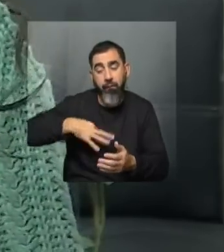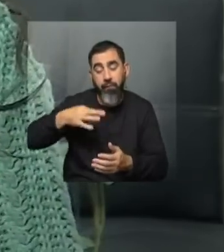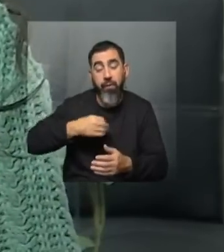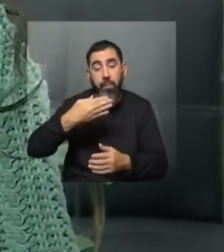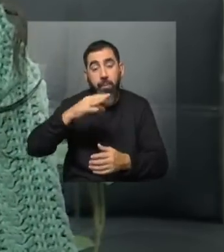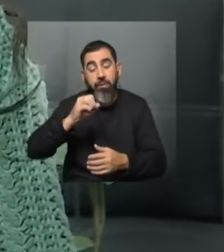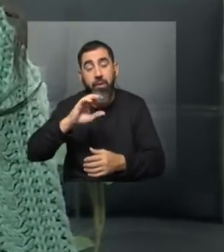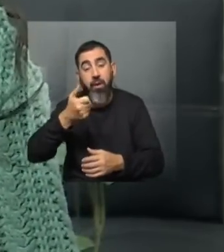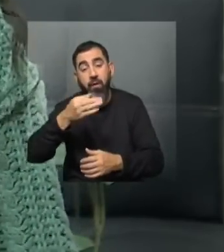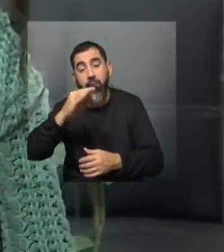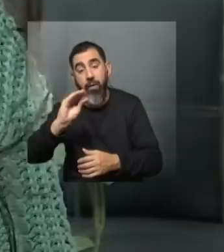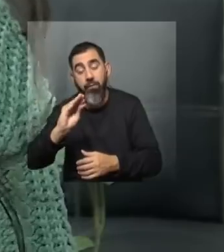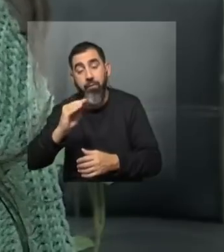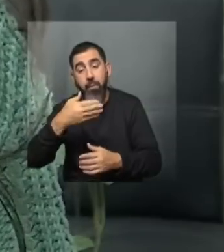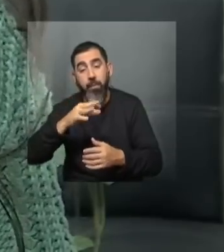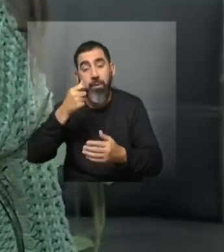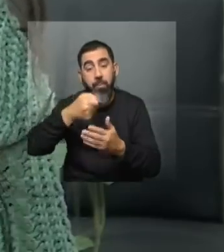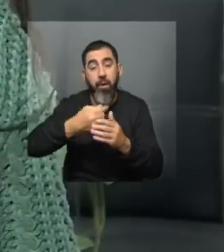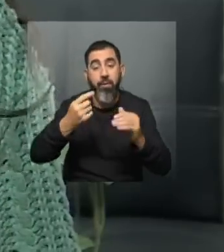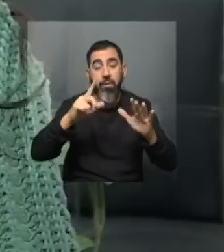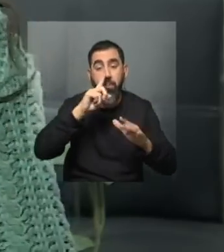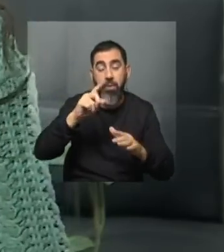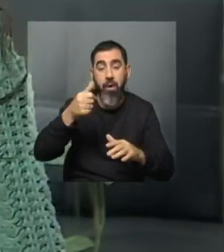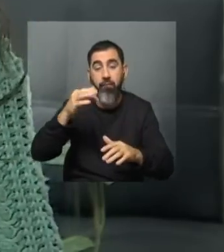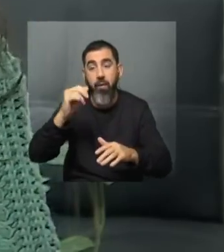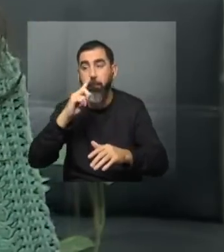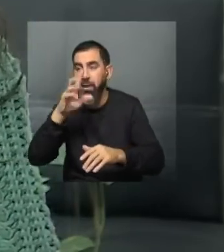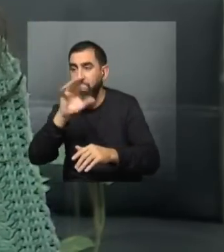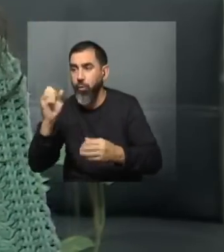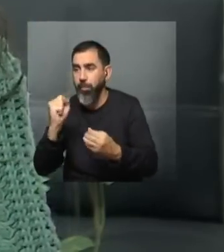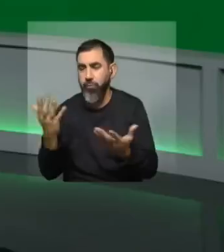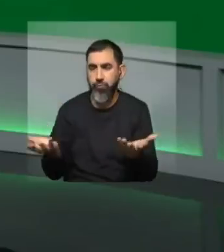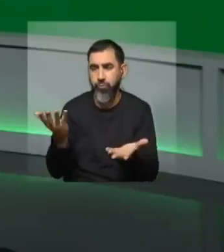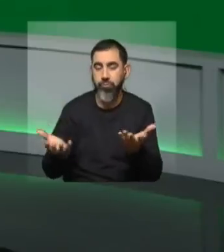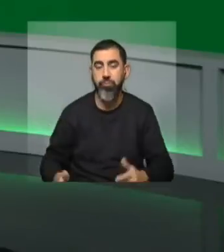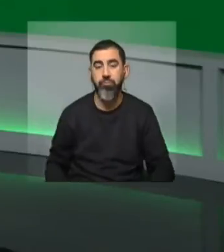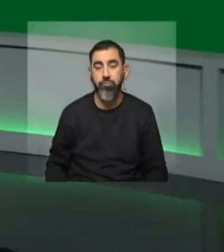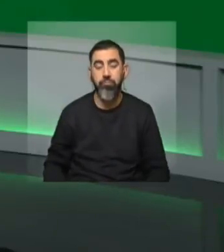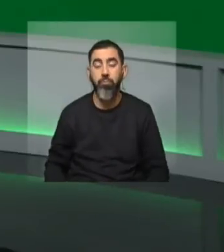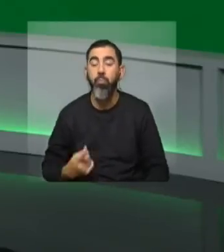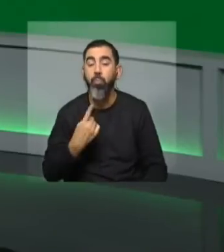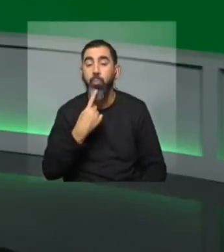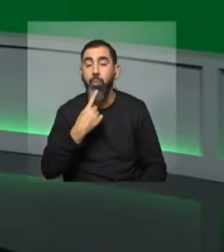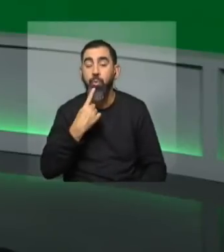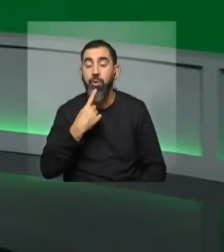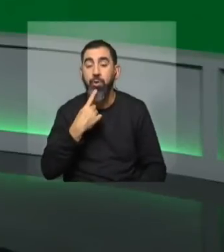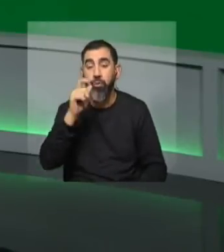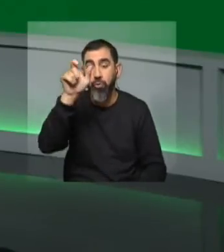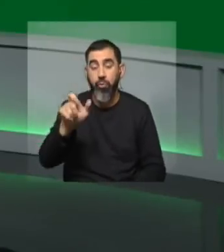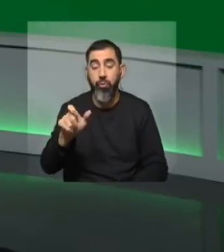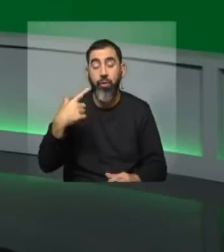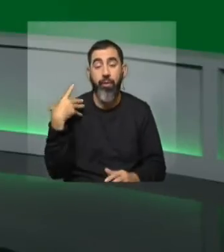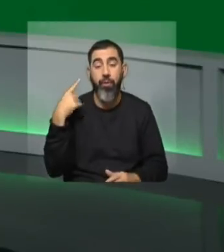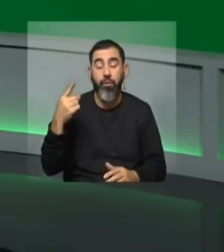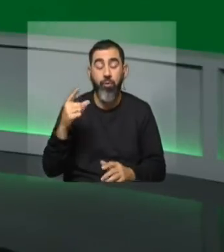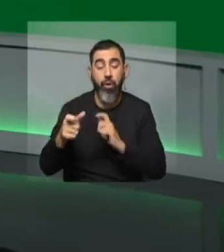que a la FAP, y el BPS le paga 17 mil pesos y la FAP 1.500. El politólogo Oscar Botinelli, director